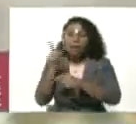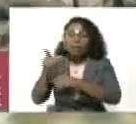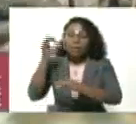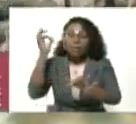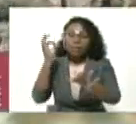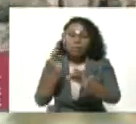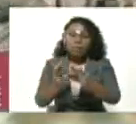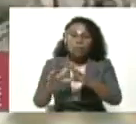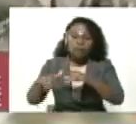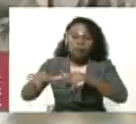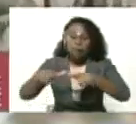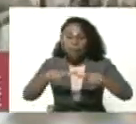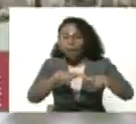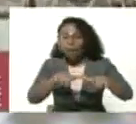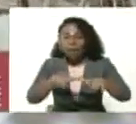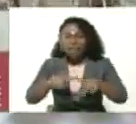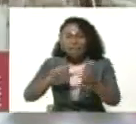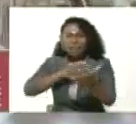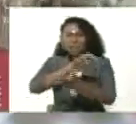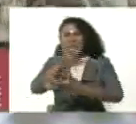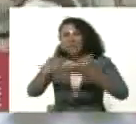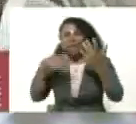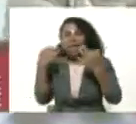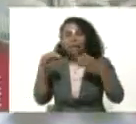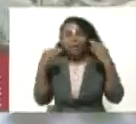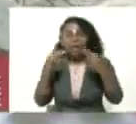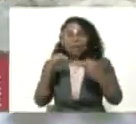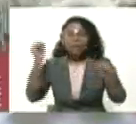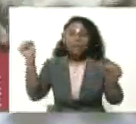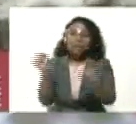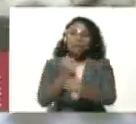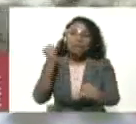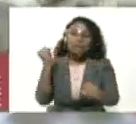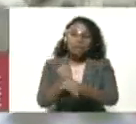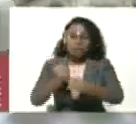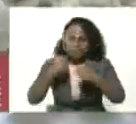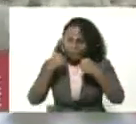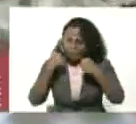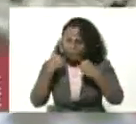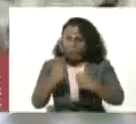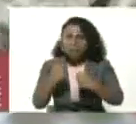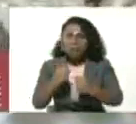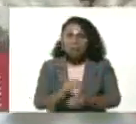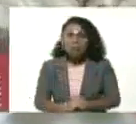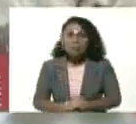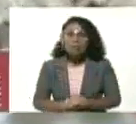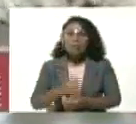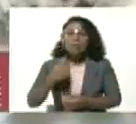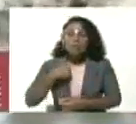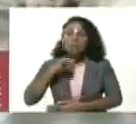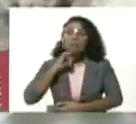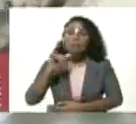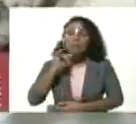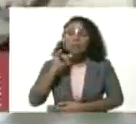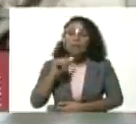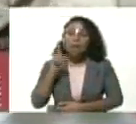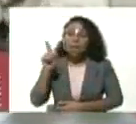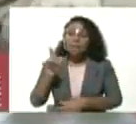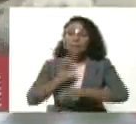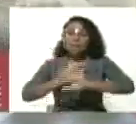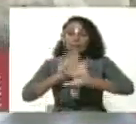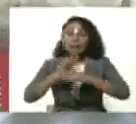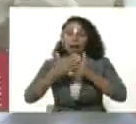zona del desastre natural. Se ha trabajado intensamente. Tengo que informar que ya